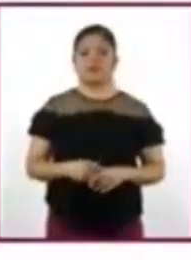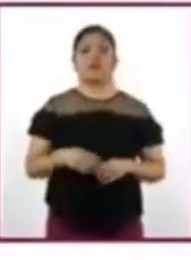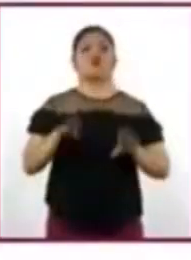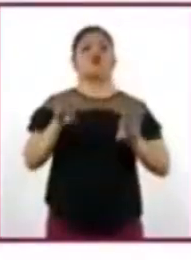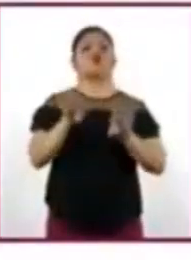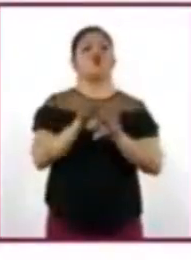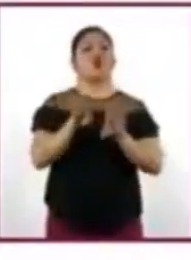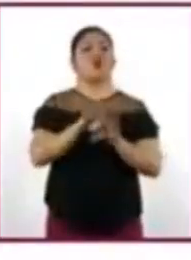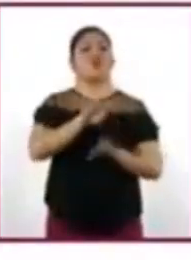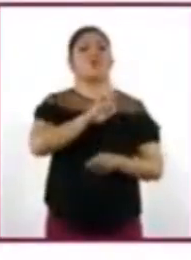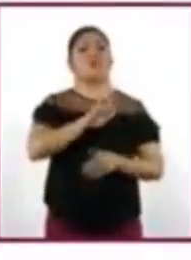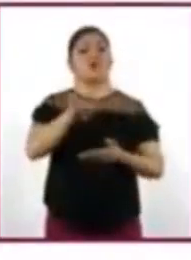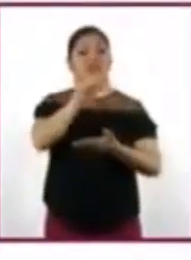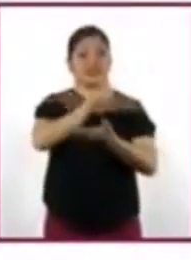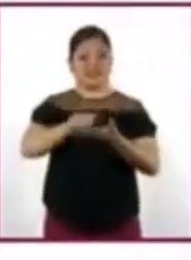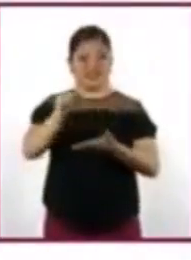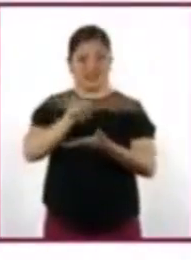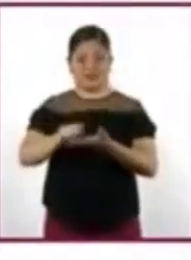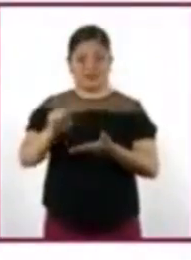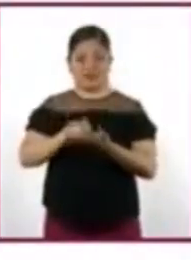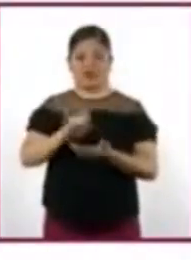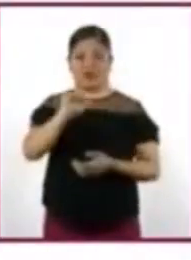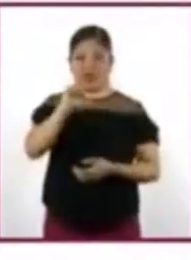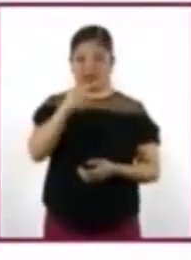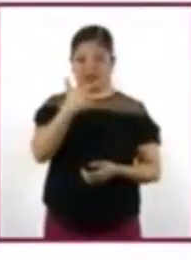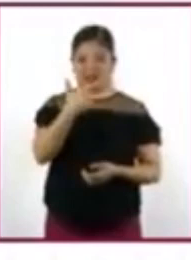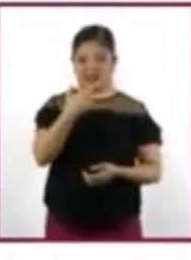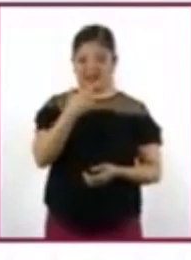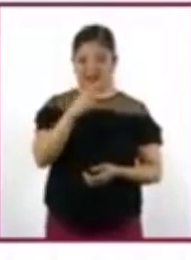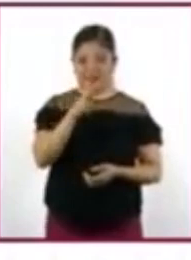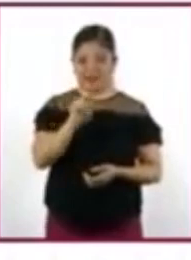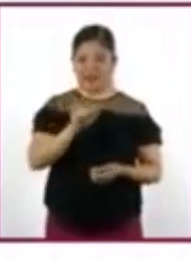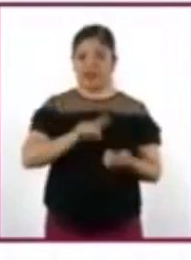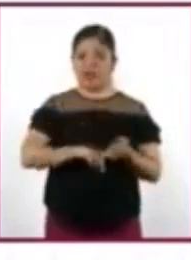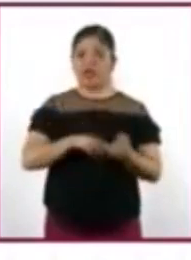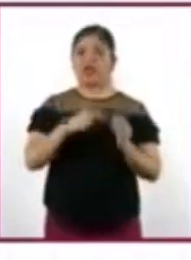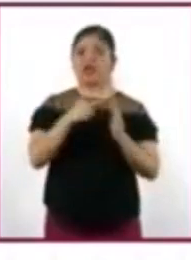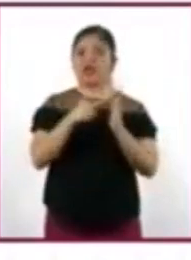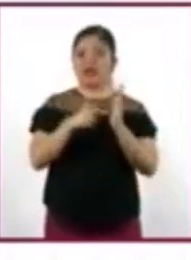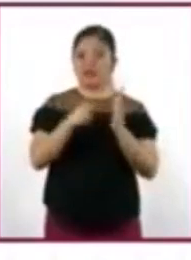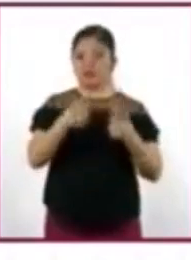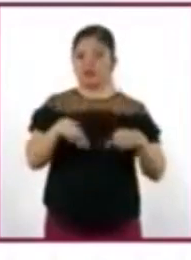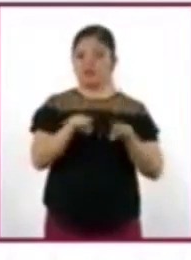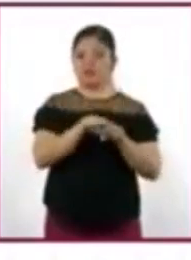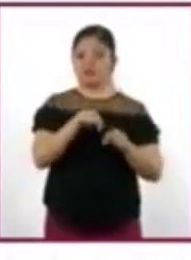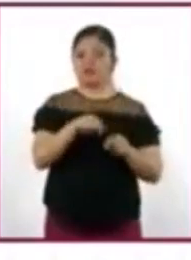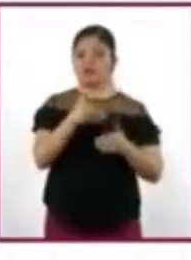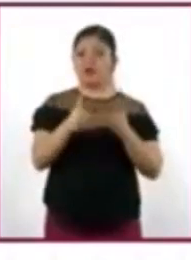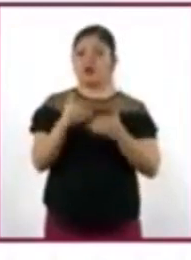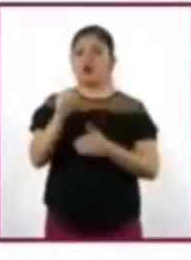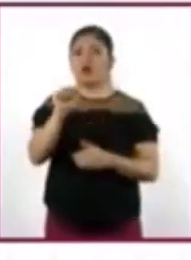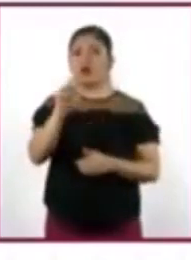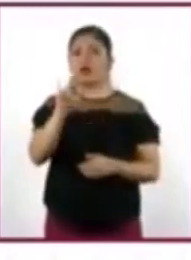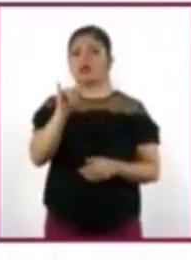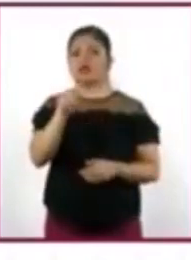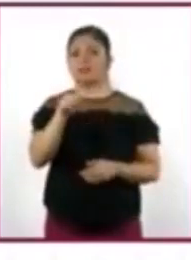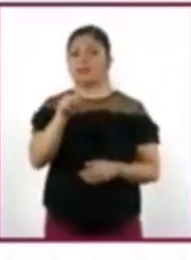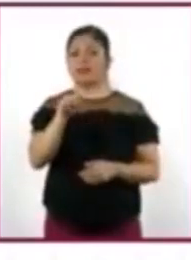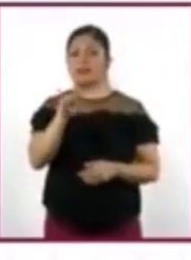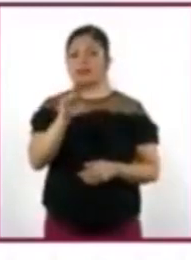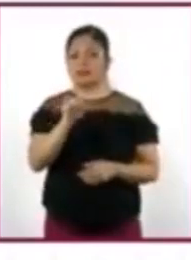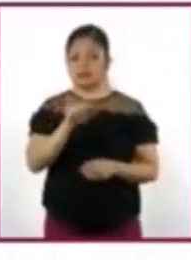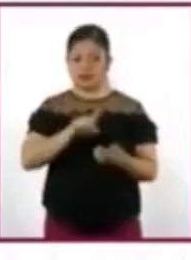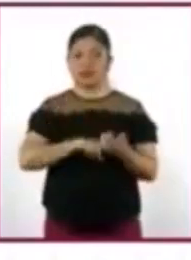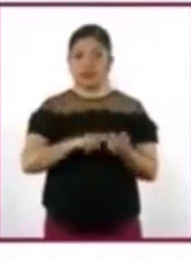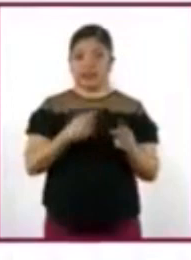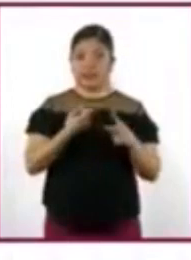¿Cómo podemos escribir de manera algebraica la regla de una sucesión con progresión aritmética? Iniciemos